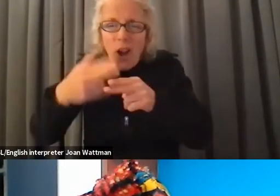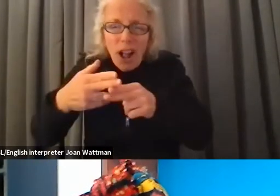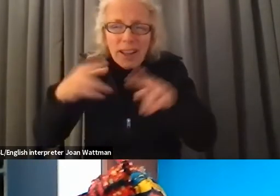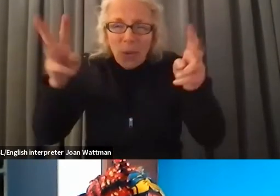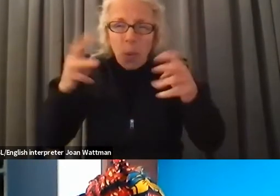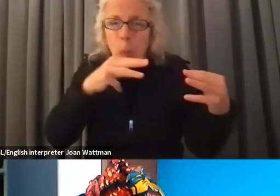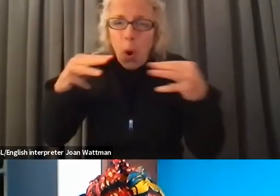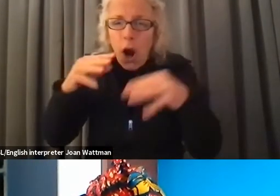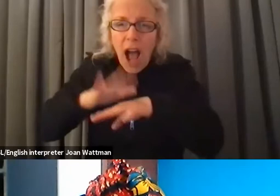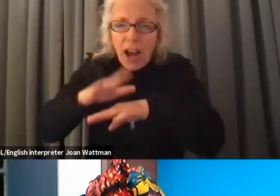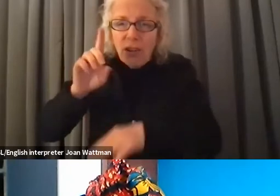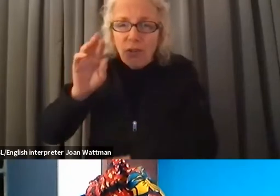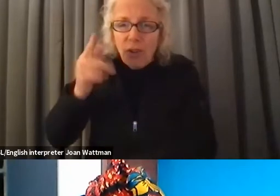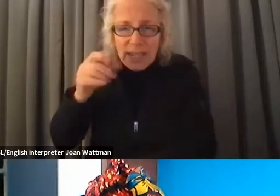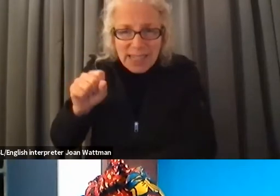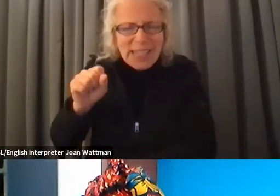las personas negras en Colombia.